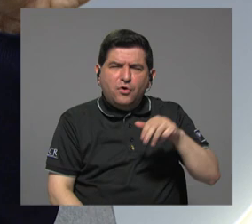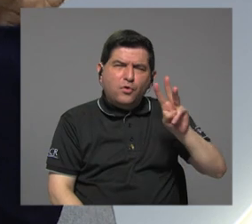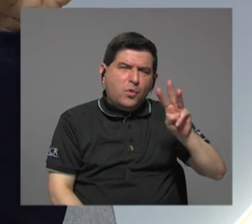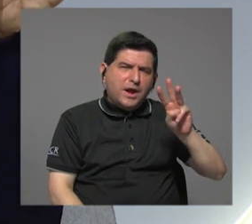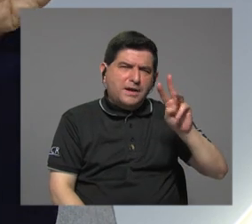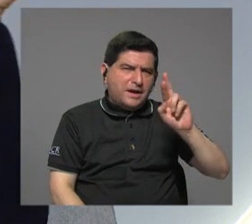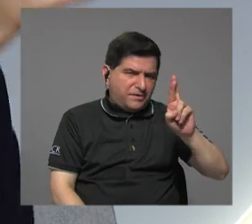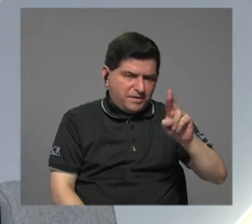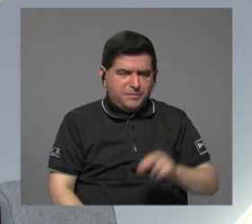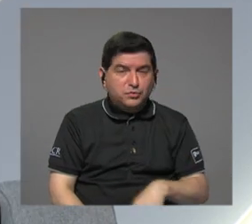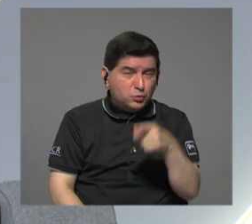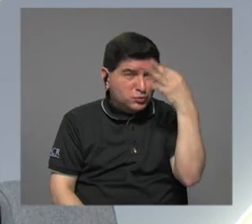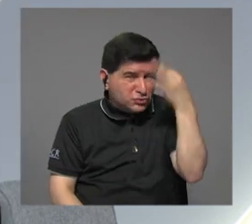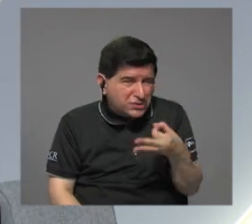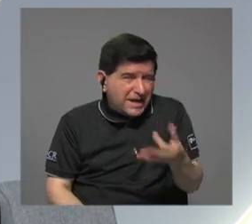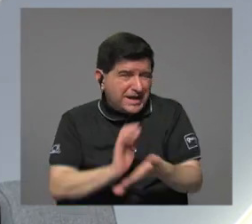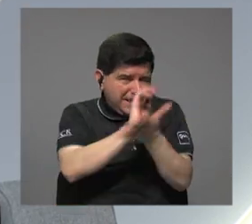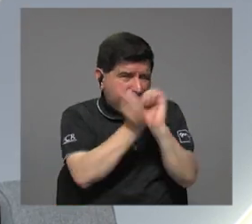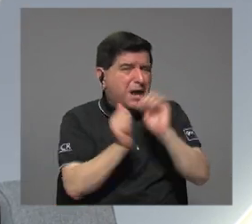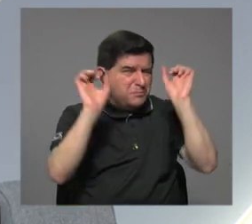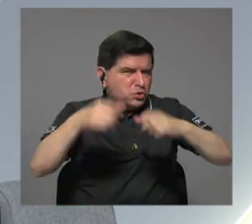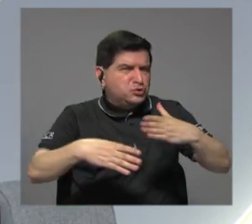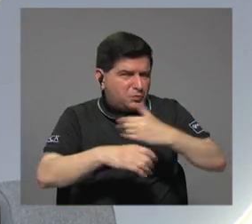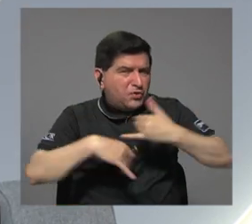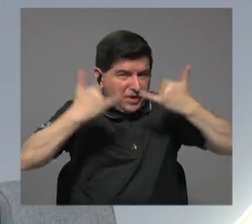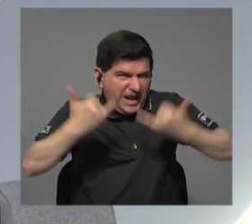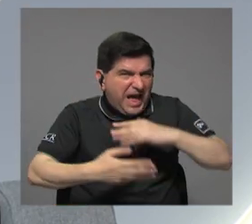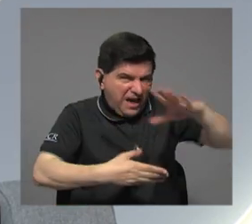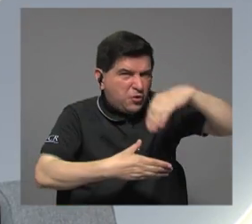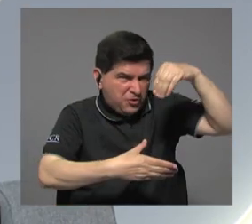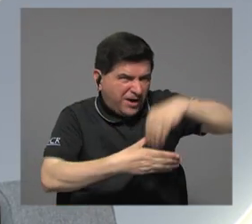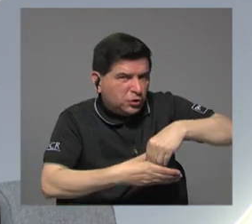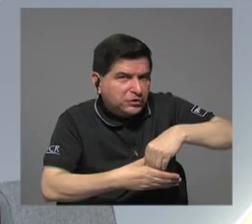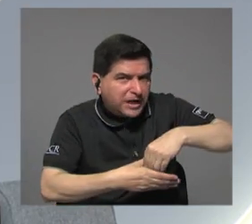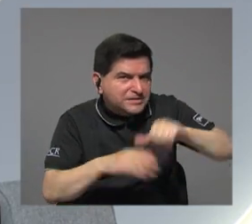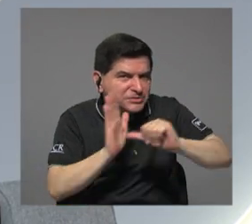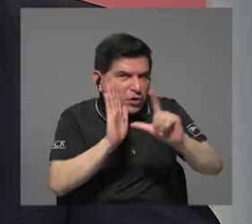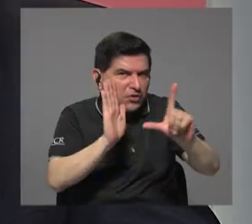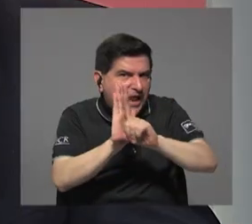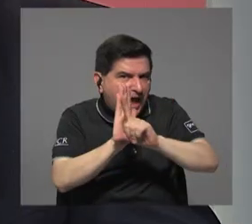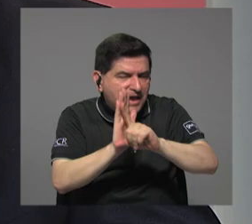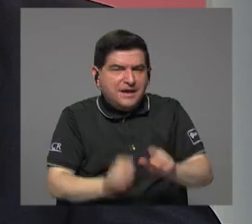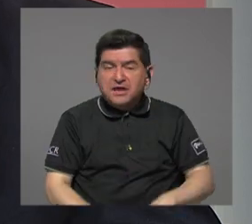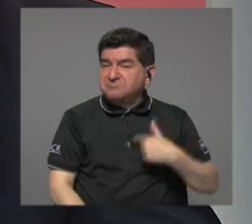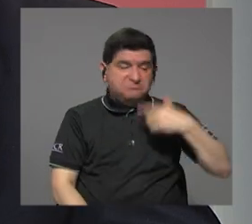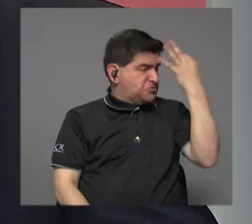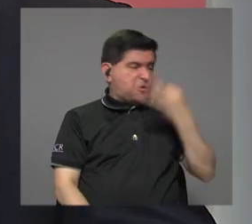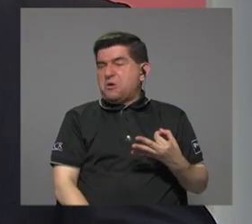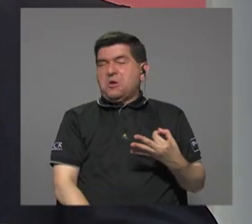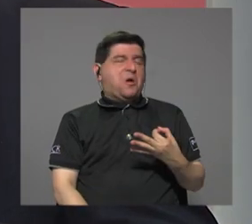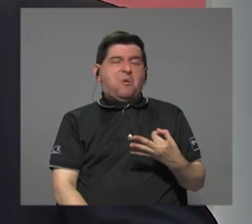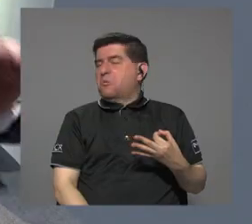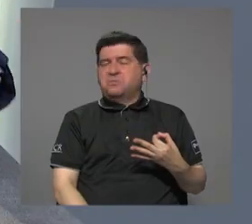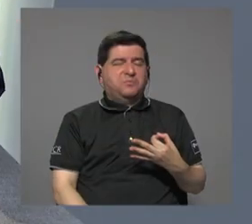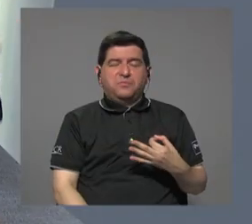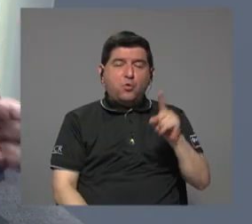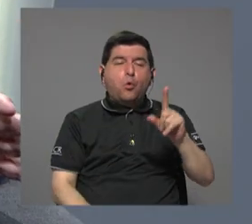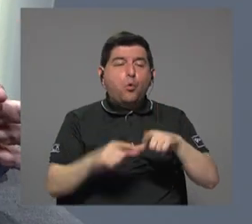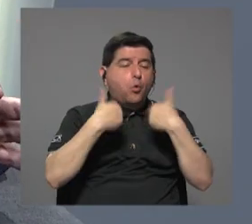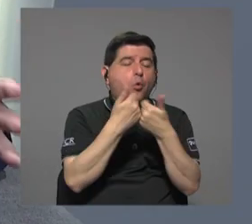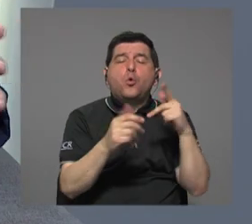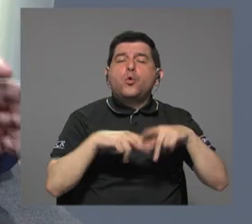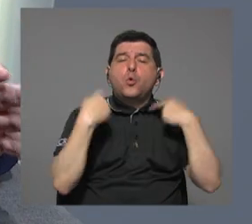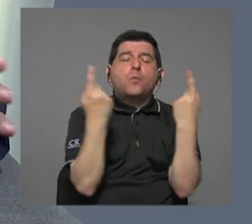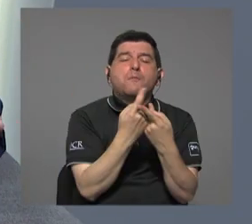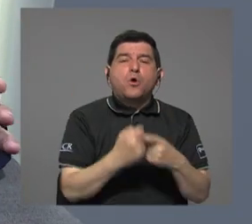si usted cree que esos cambios se pueden hacer en este contexto en esta asamblea ningún grado yo no creo que hay una coalición de partidos